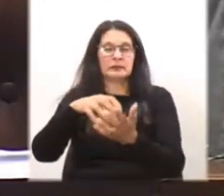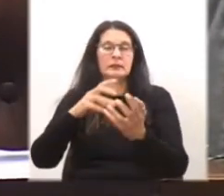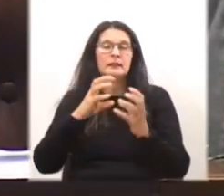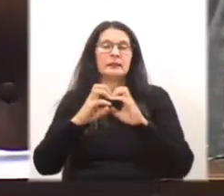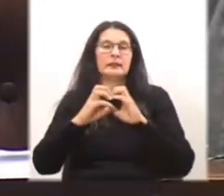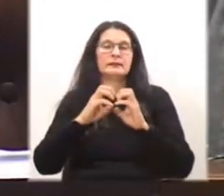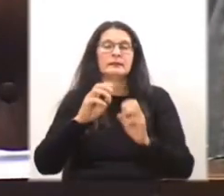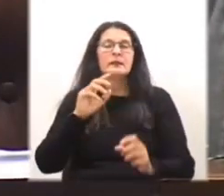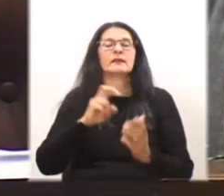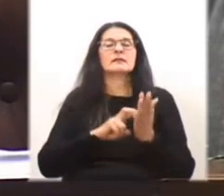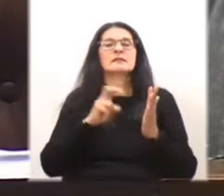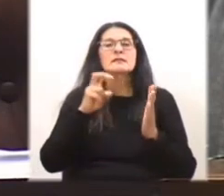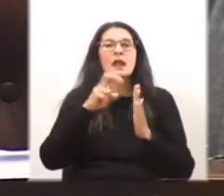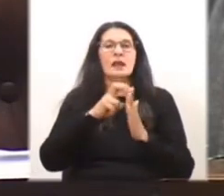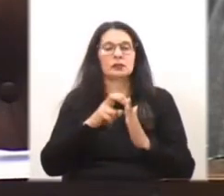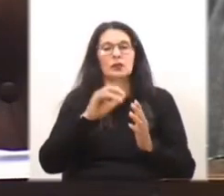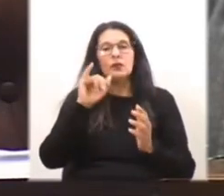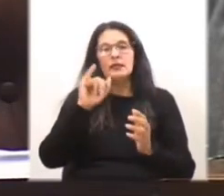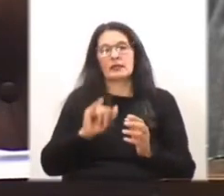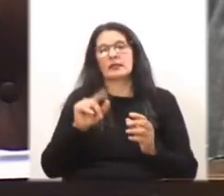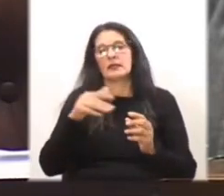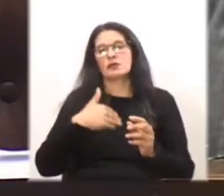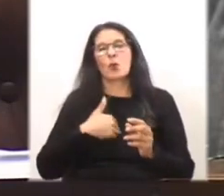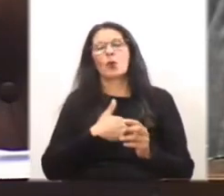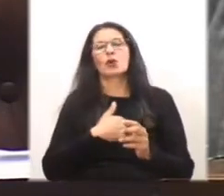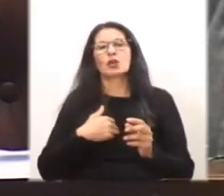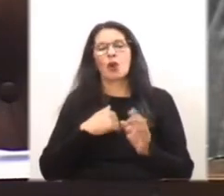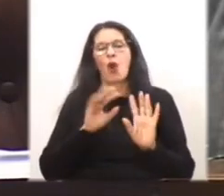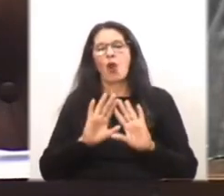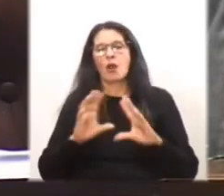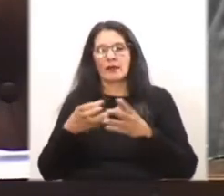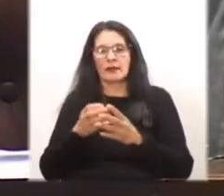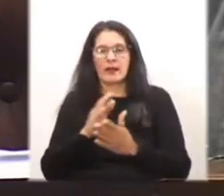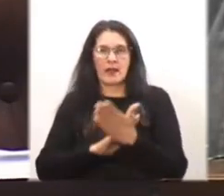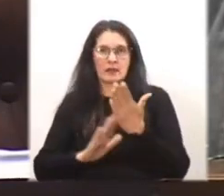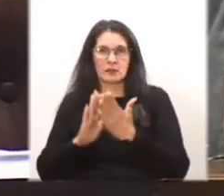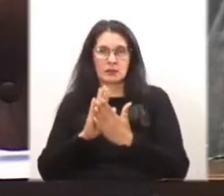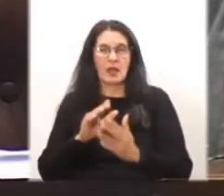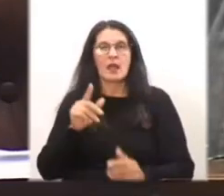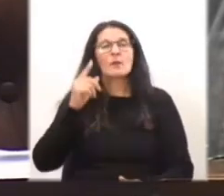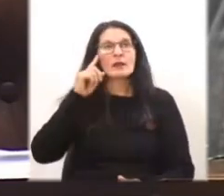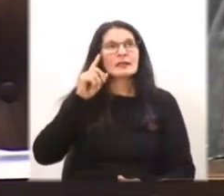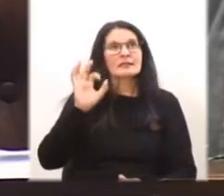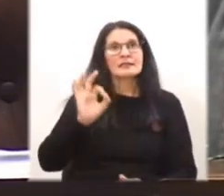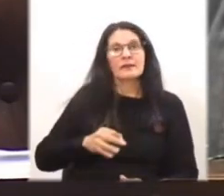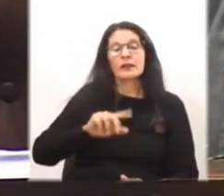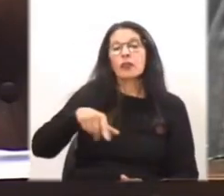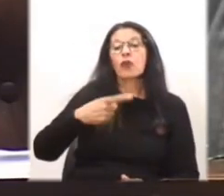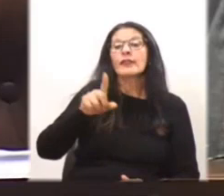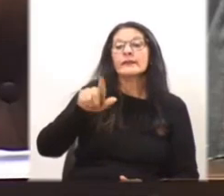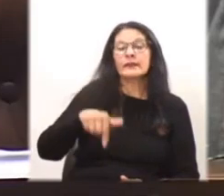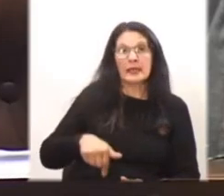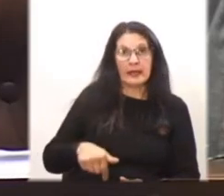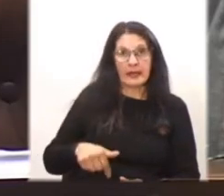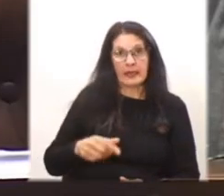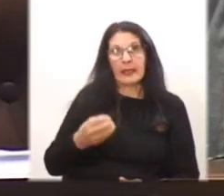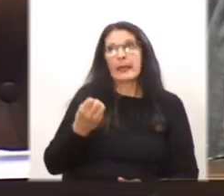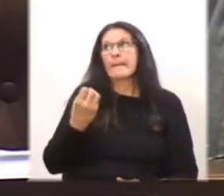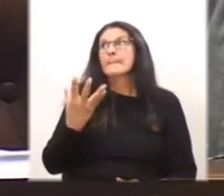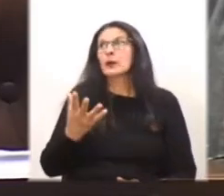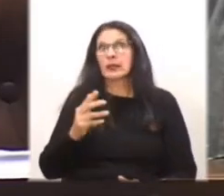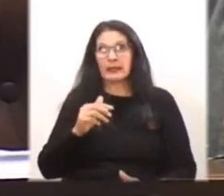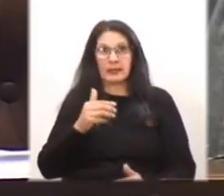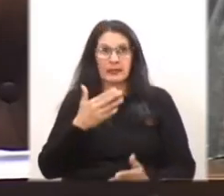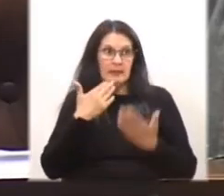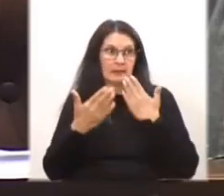Salto Grande y su rol binacional. Porque es bueno saber de dónde venimos y por qué estamos hoy